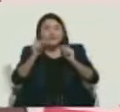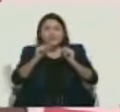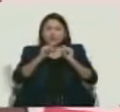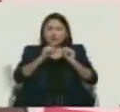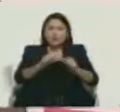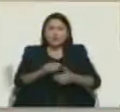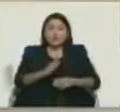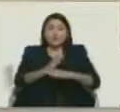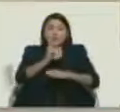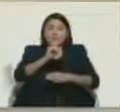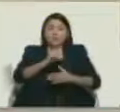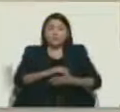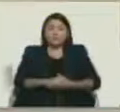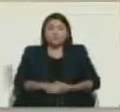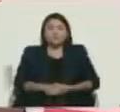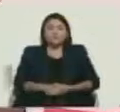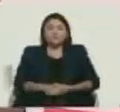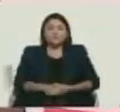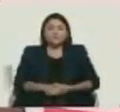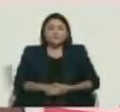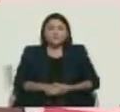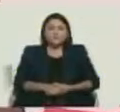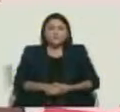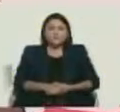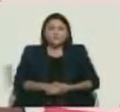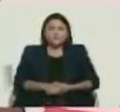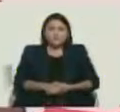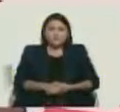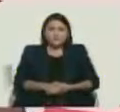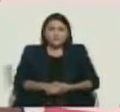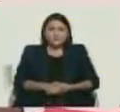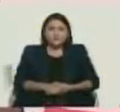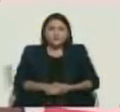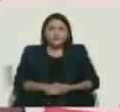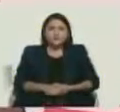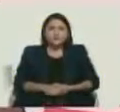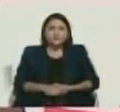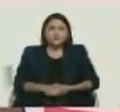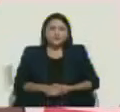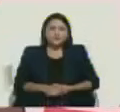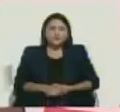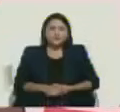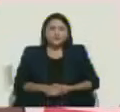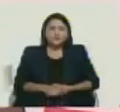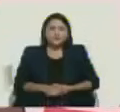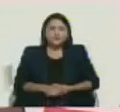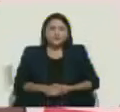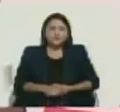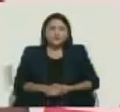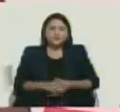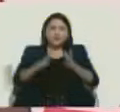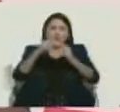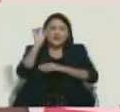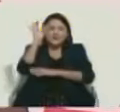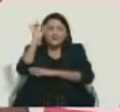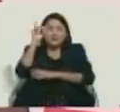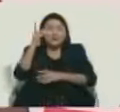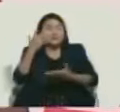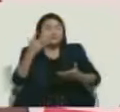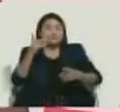Mira, yo creo que el partido, no tenemos los números aquí, ¿cuántas asambleas hemos hecho